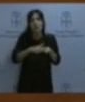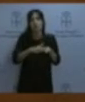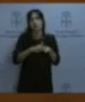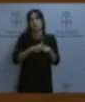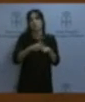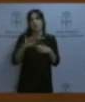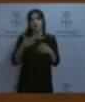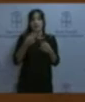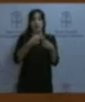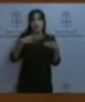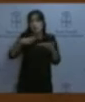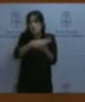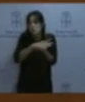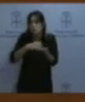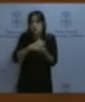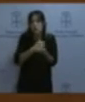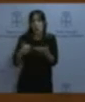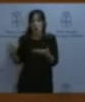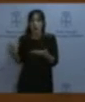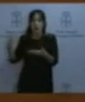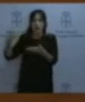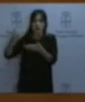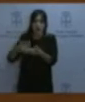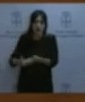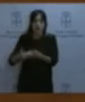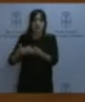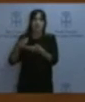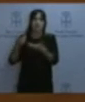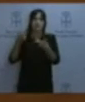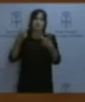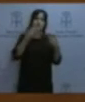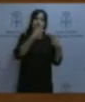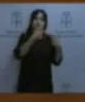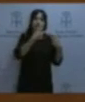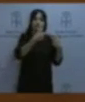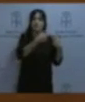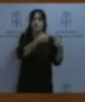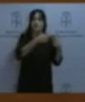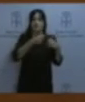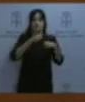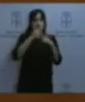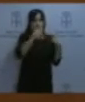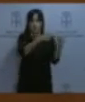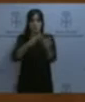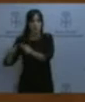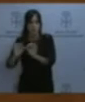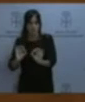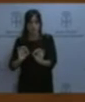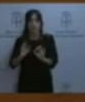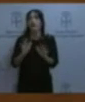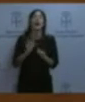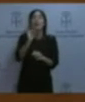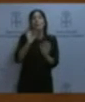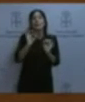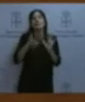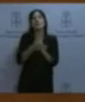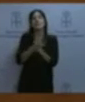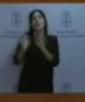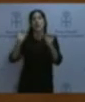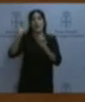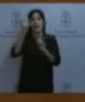aquel entonces había sido fruto de la más absoluta dispersión? Señoría, vaya concluyendo. Es una iniciativa que era muy positiva, que tenía